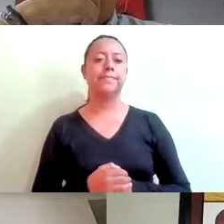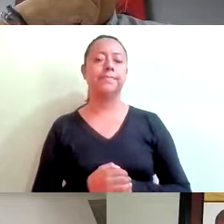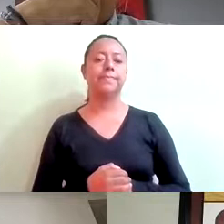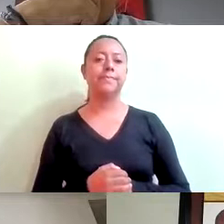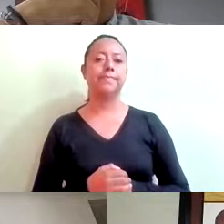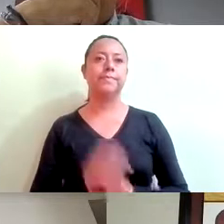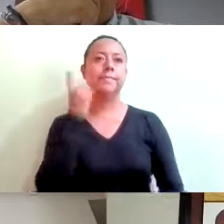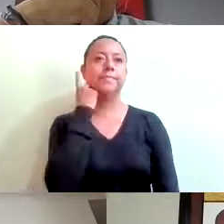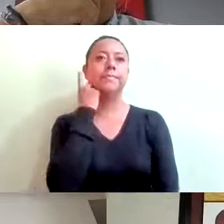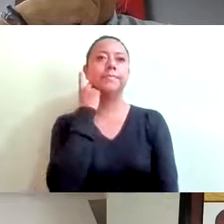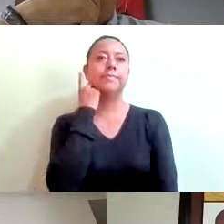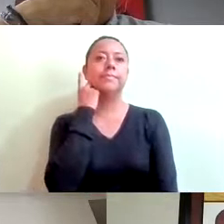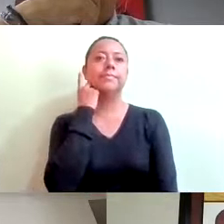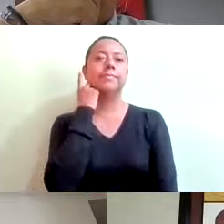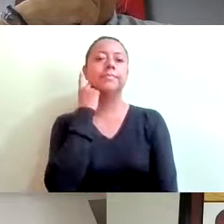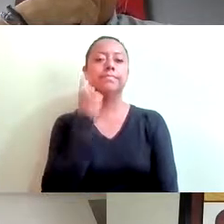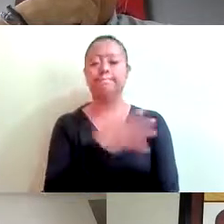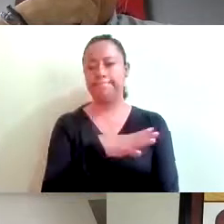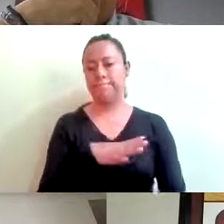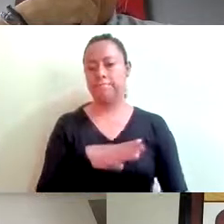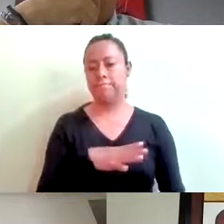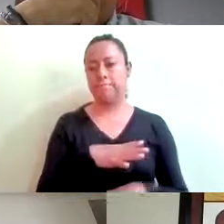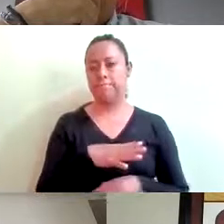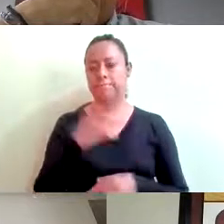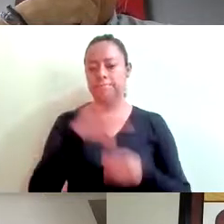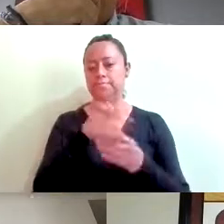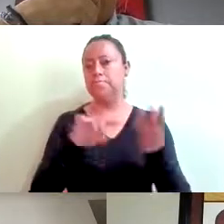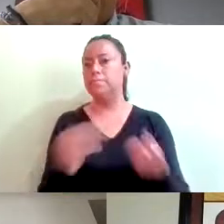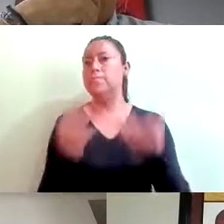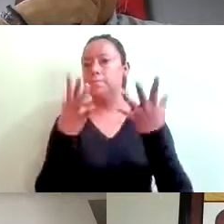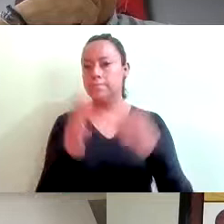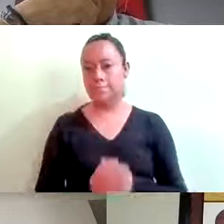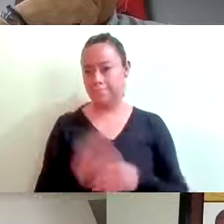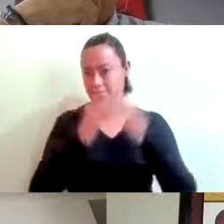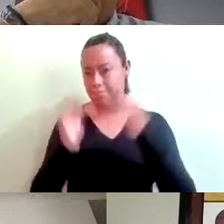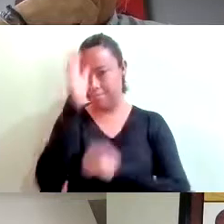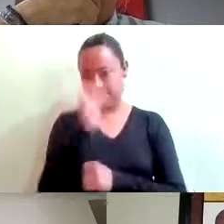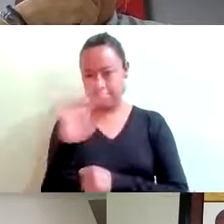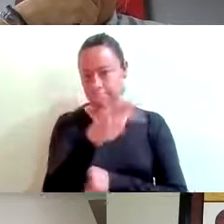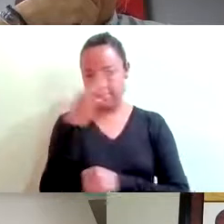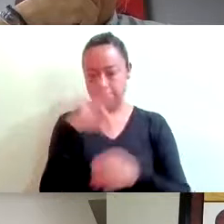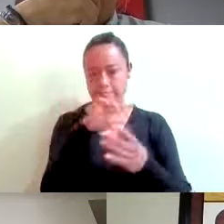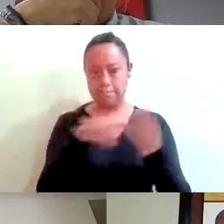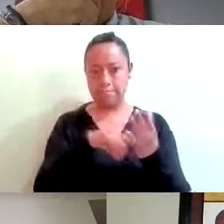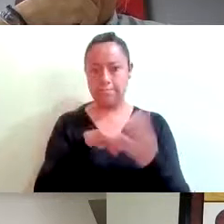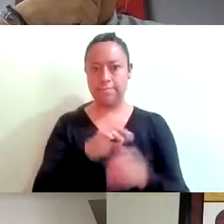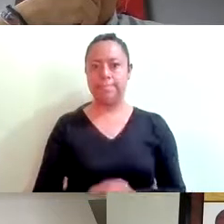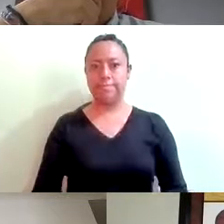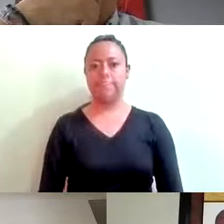Diputado, tenemos una votación unánime a favor de 14 votos, no conté